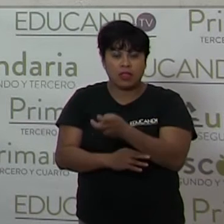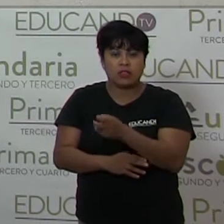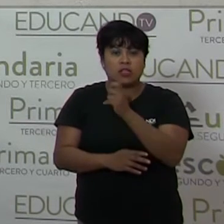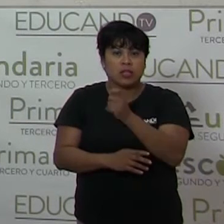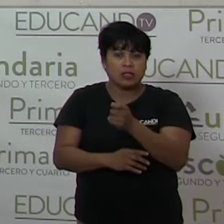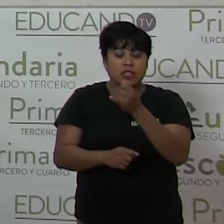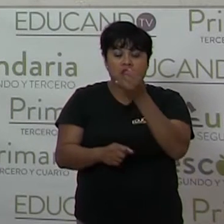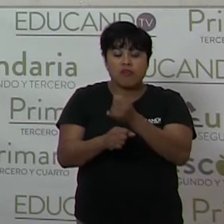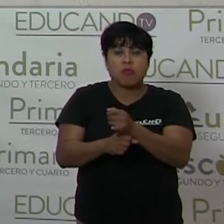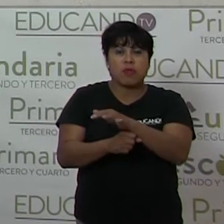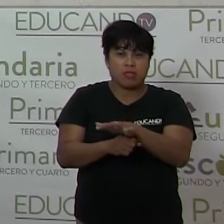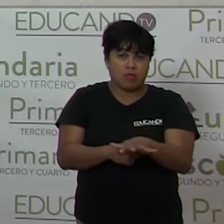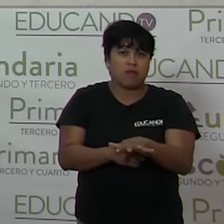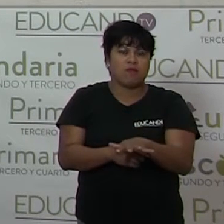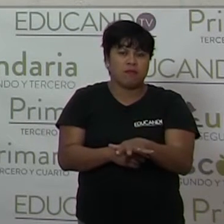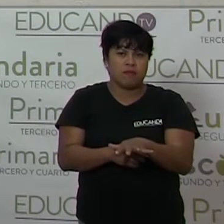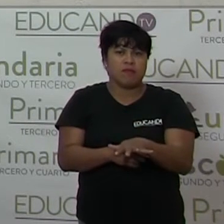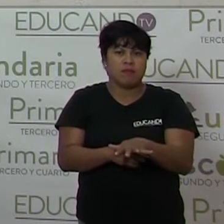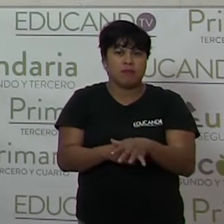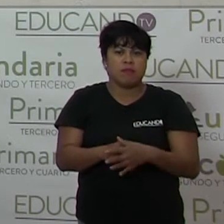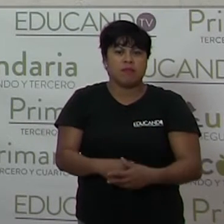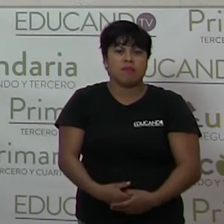esto sí serían informativos